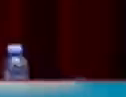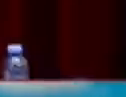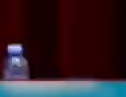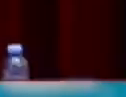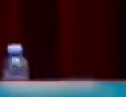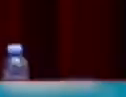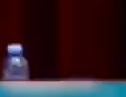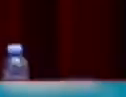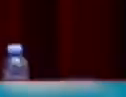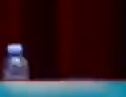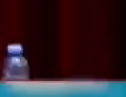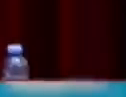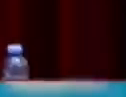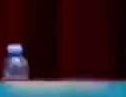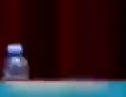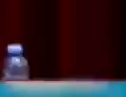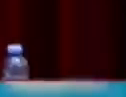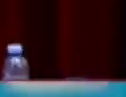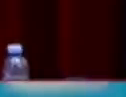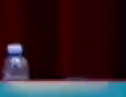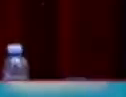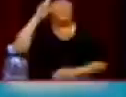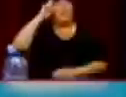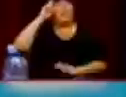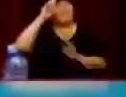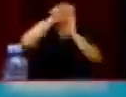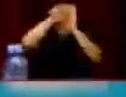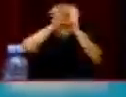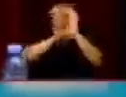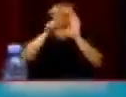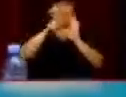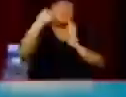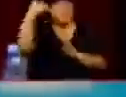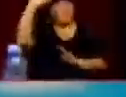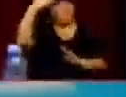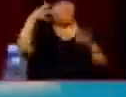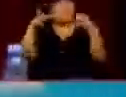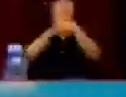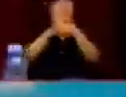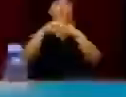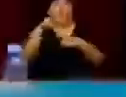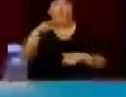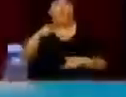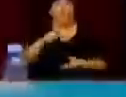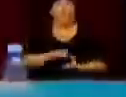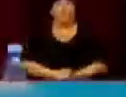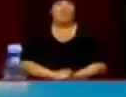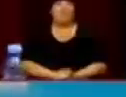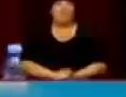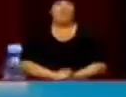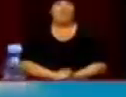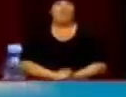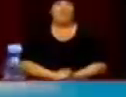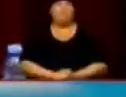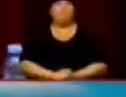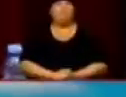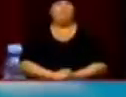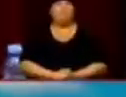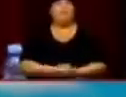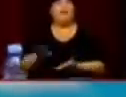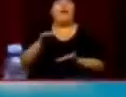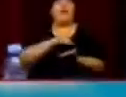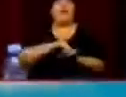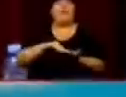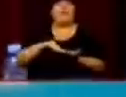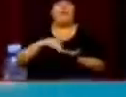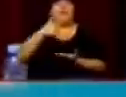en el mundo que vayas a Venezuela cerrando un acuerdo con Washington. Digamos bien un momento. A veces el problema